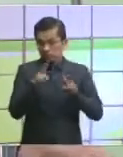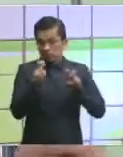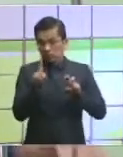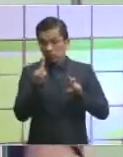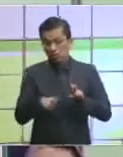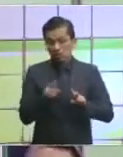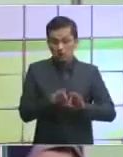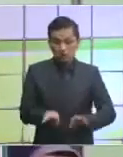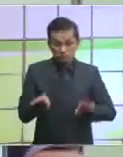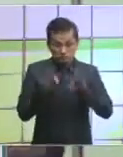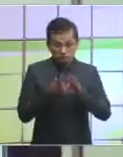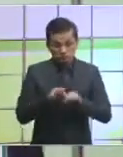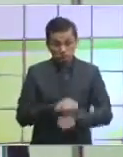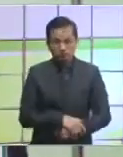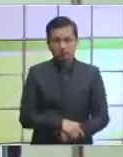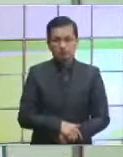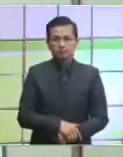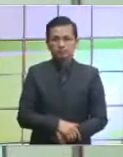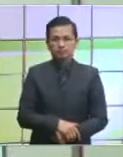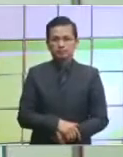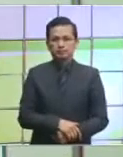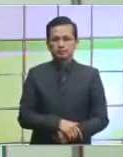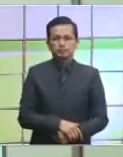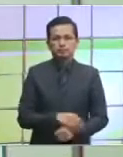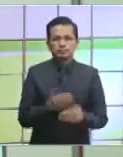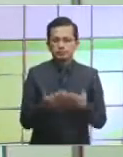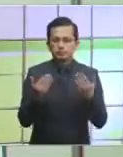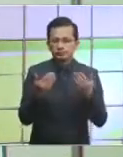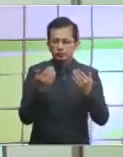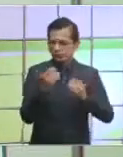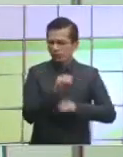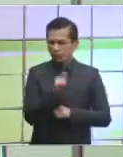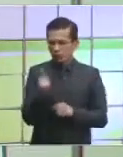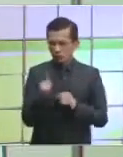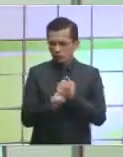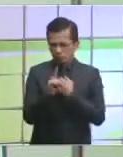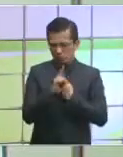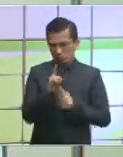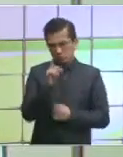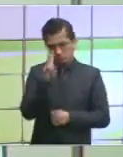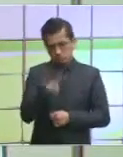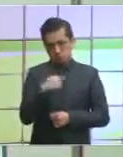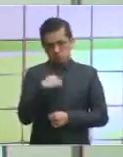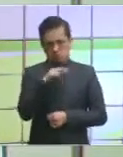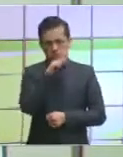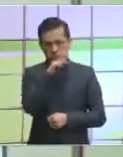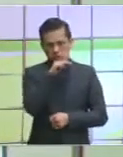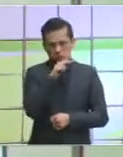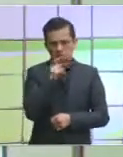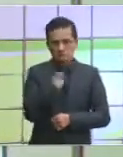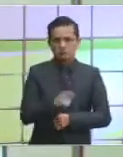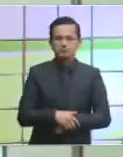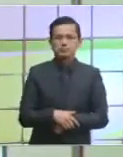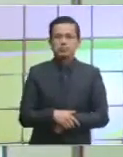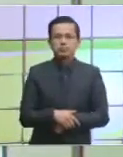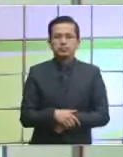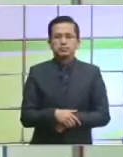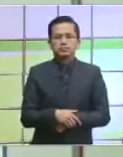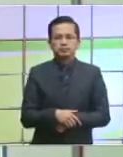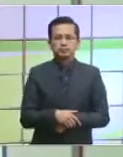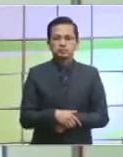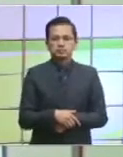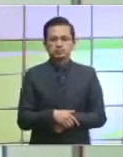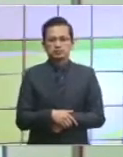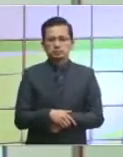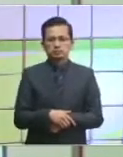importante que se hace ahora viene un segundo problema que a mí me preocupa dejó en lo que se está haciendo cómo se